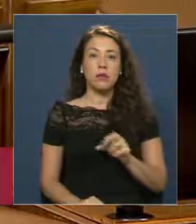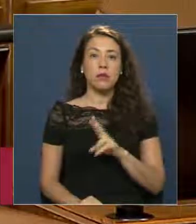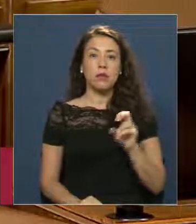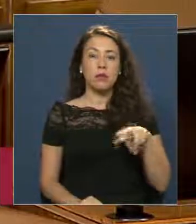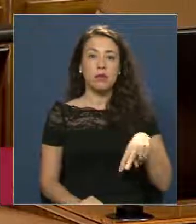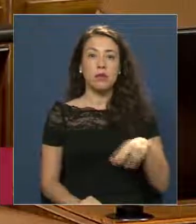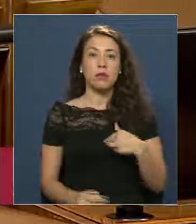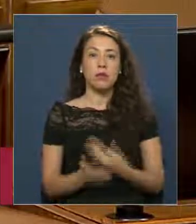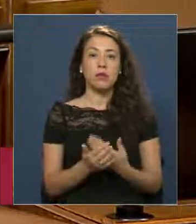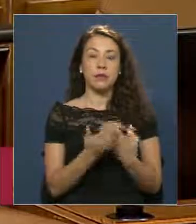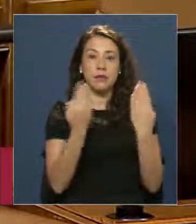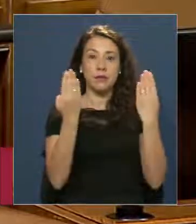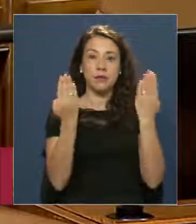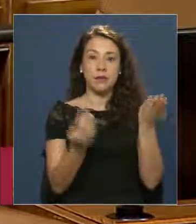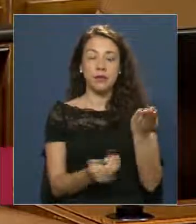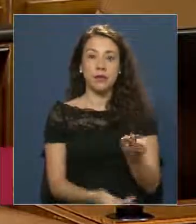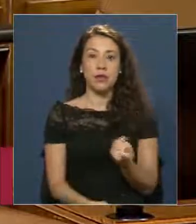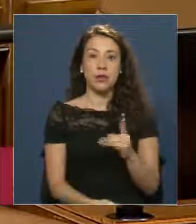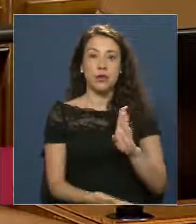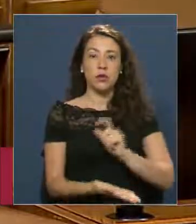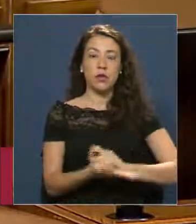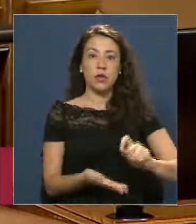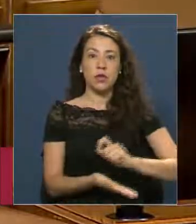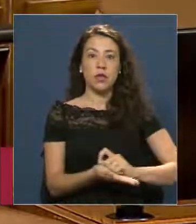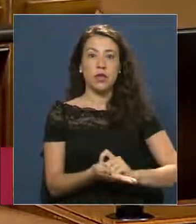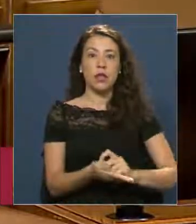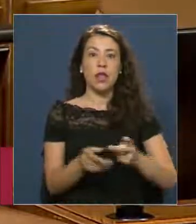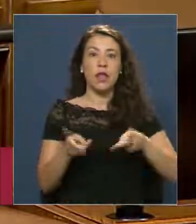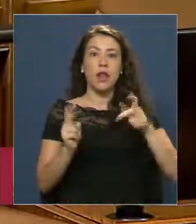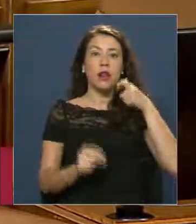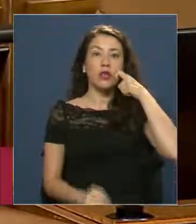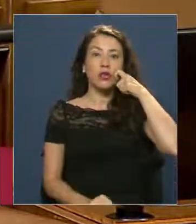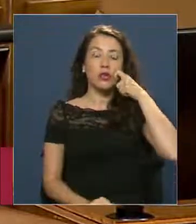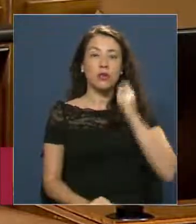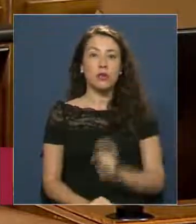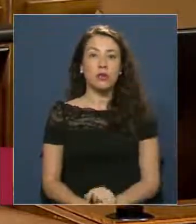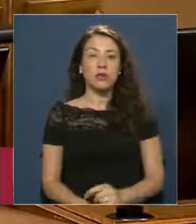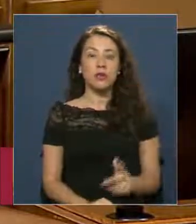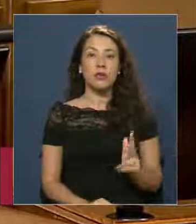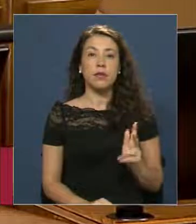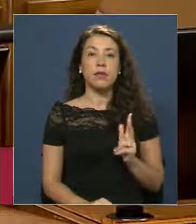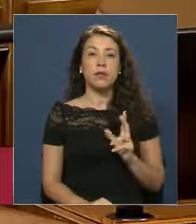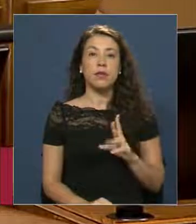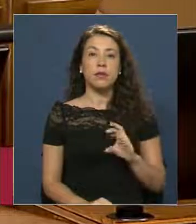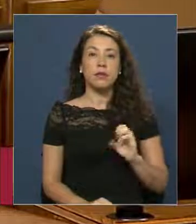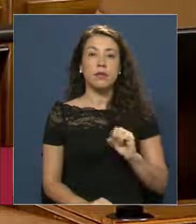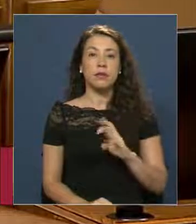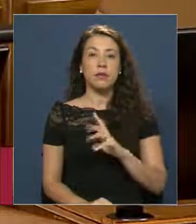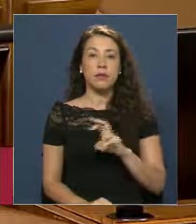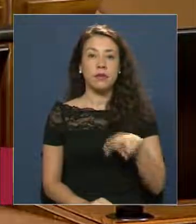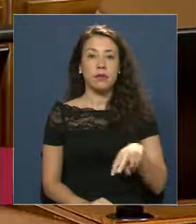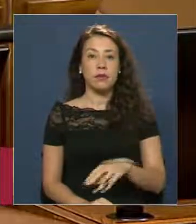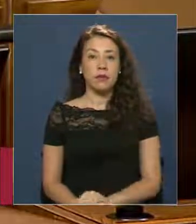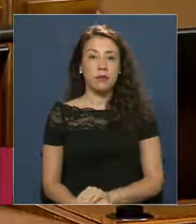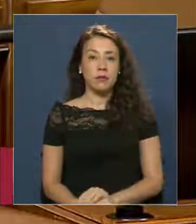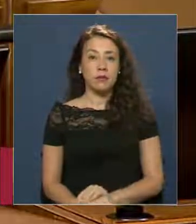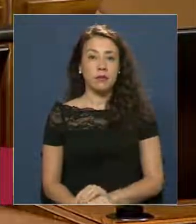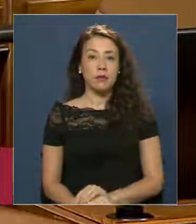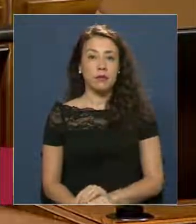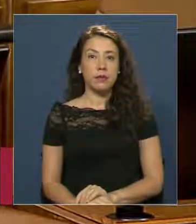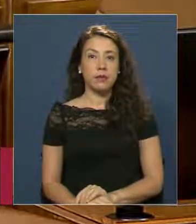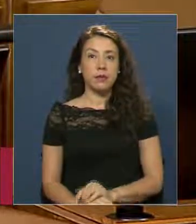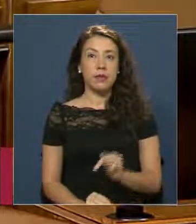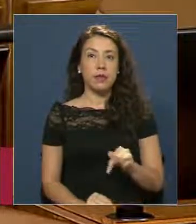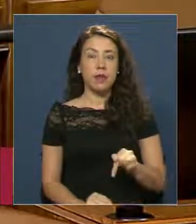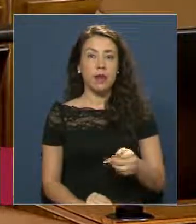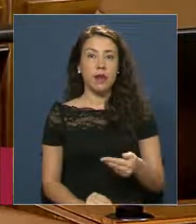quien aprovecho de saludar, a la Subsecretaria de Derechos Humanos, Lorena Recabarren. Y hoy día, de